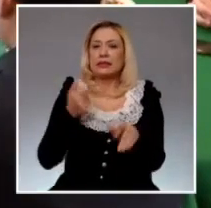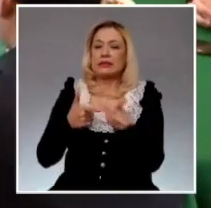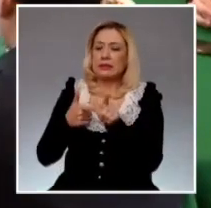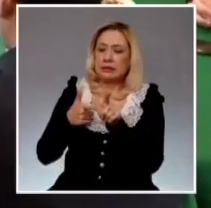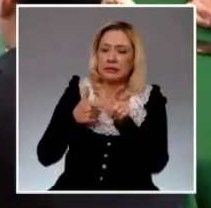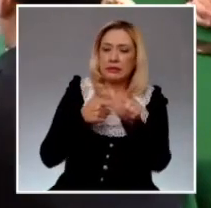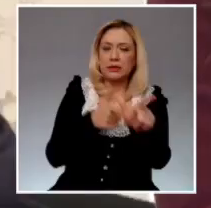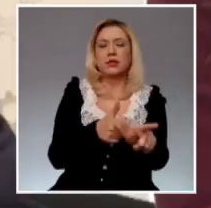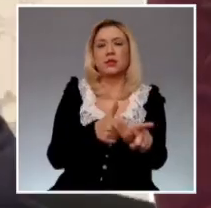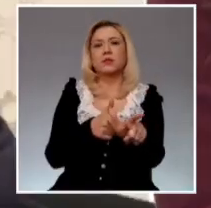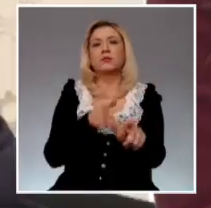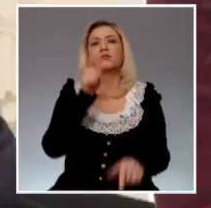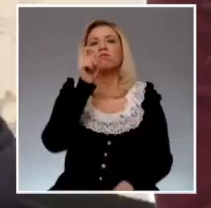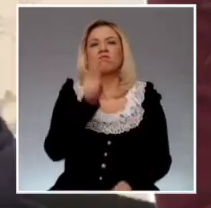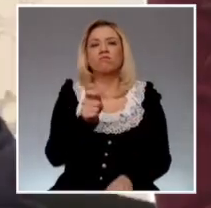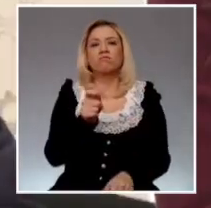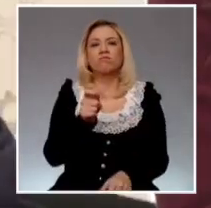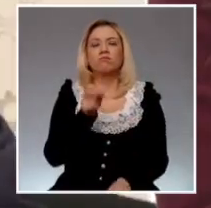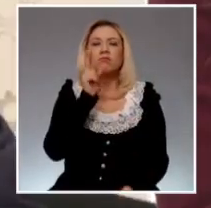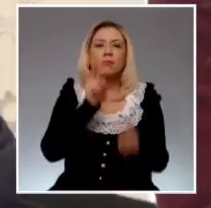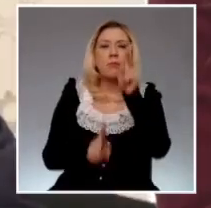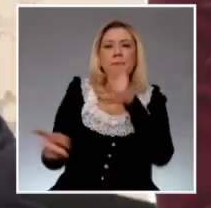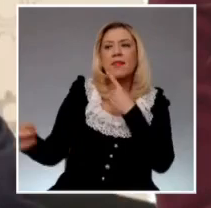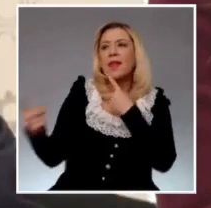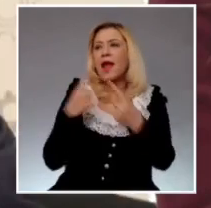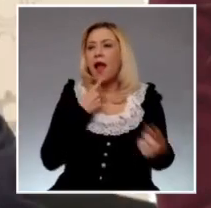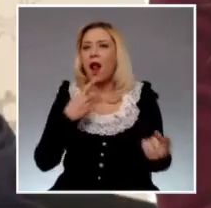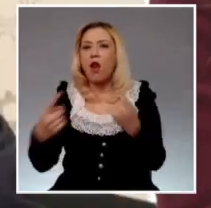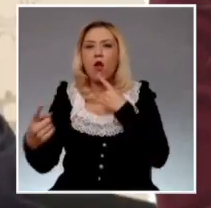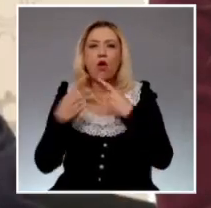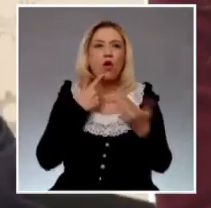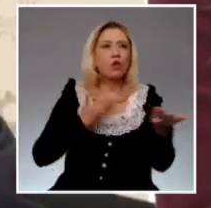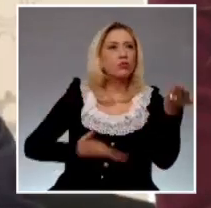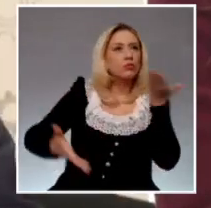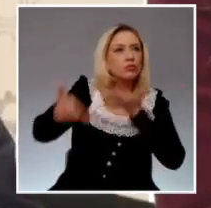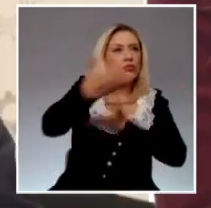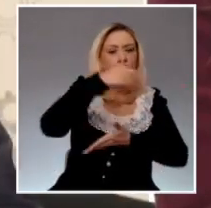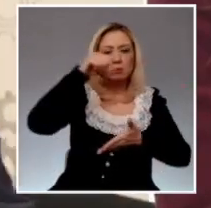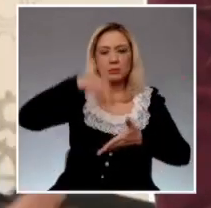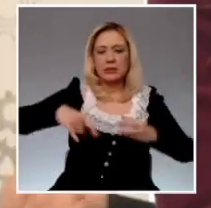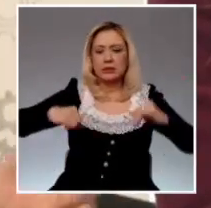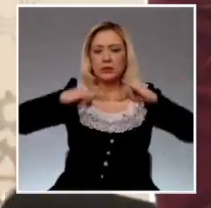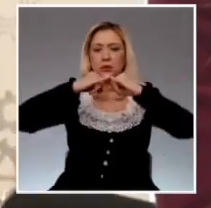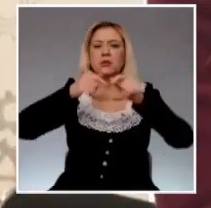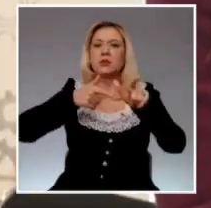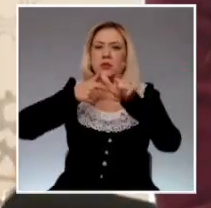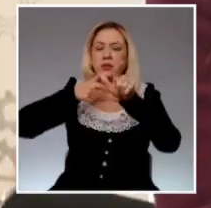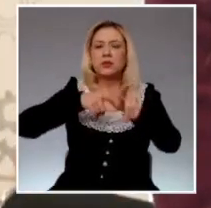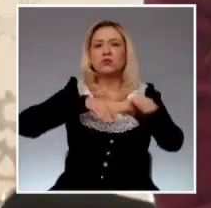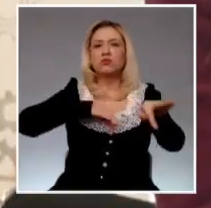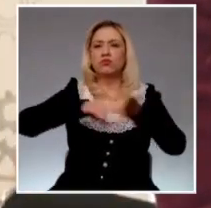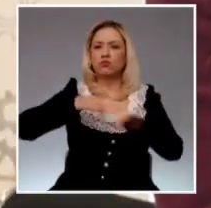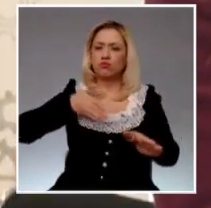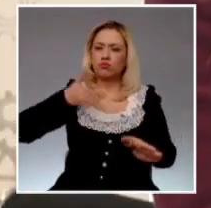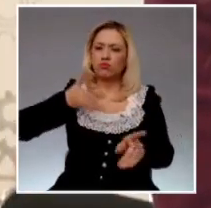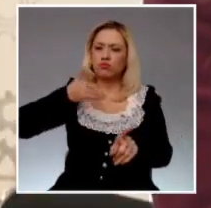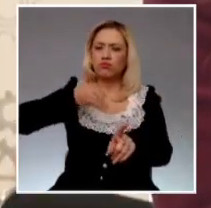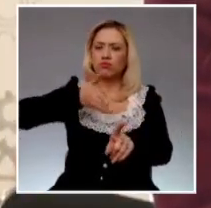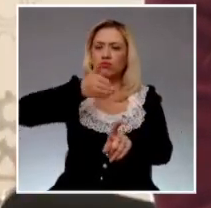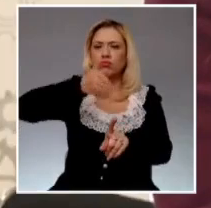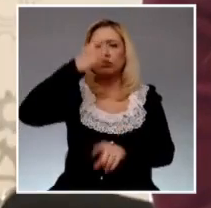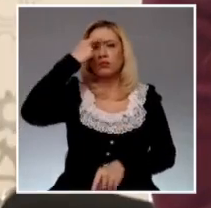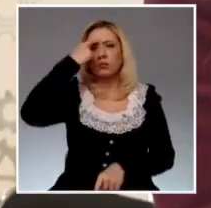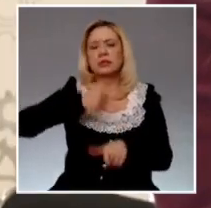de conversación, diálogo institucional, seguir trabajando en la construcción